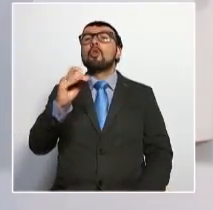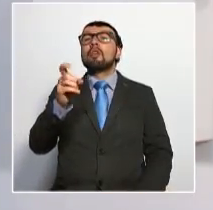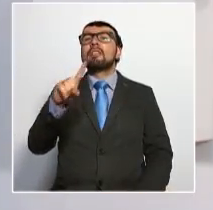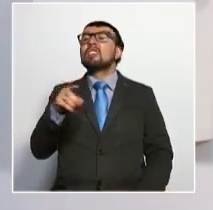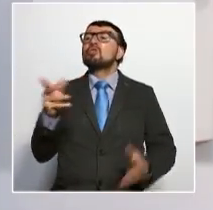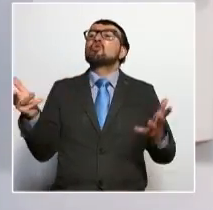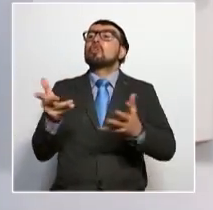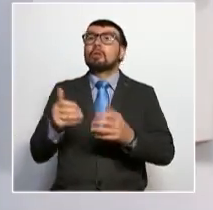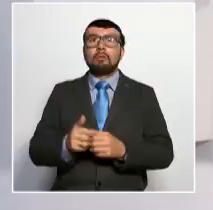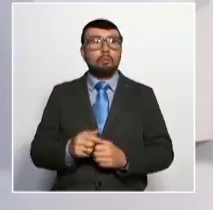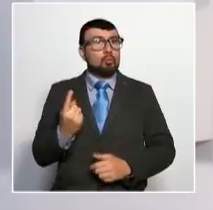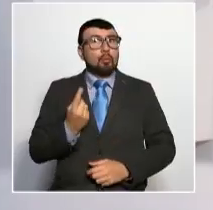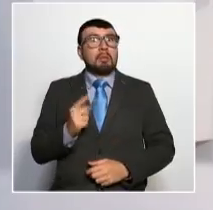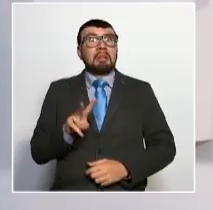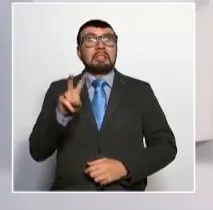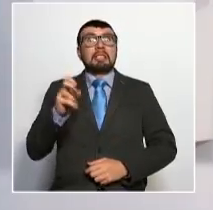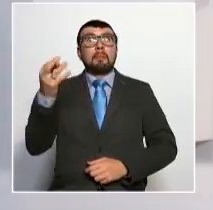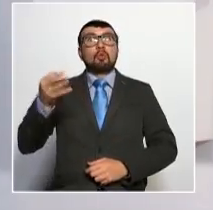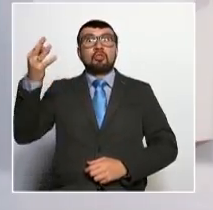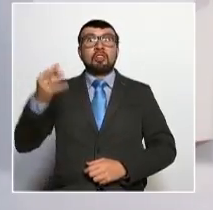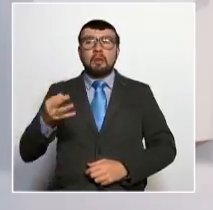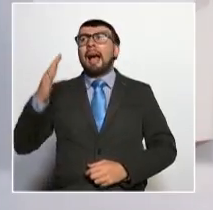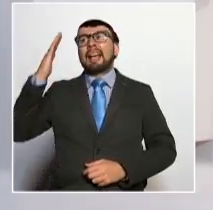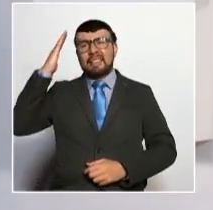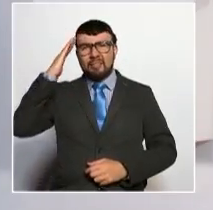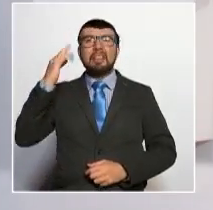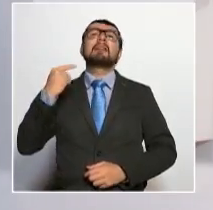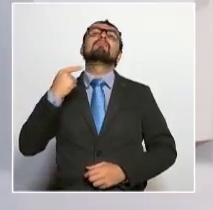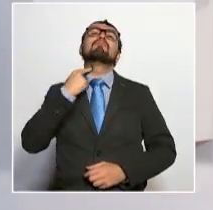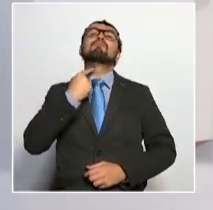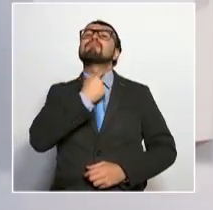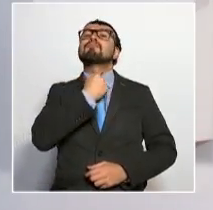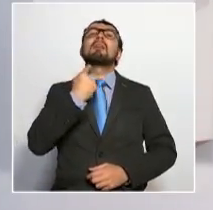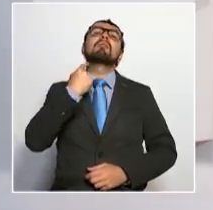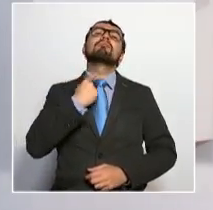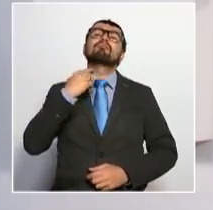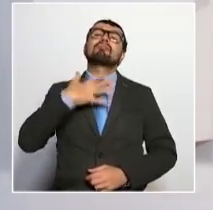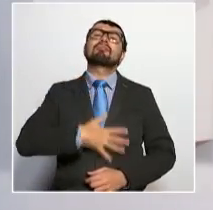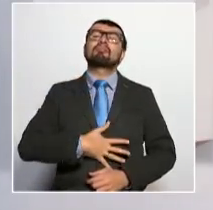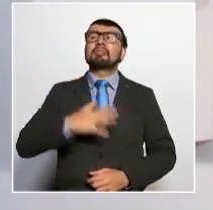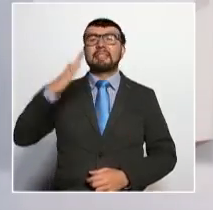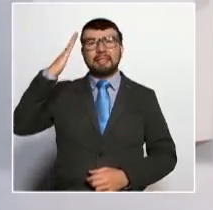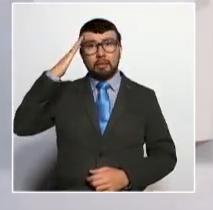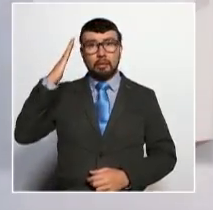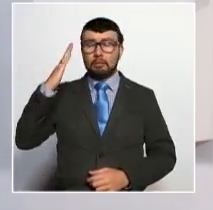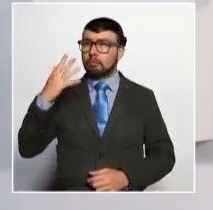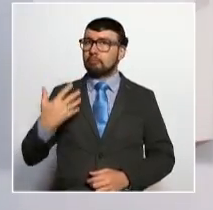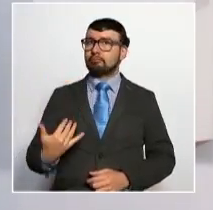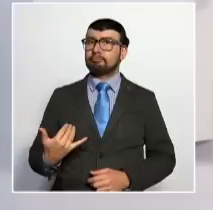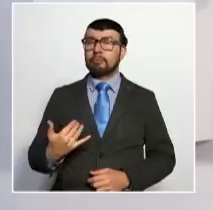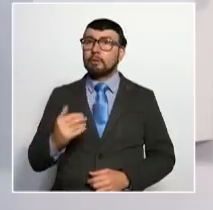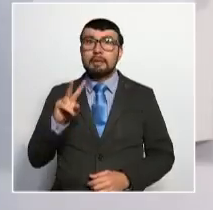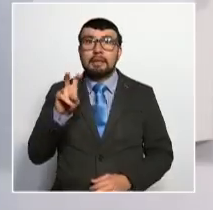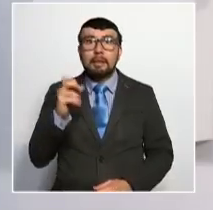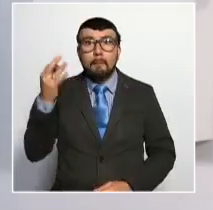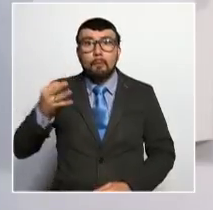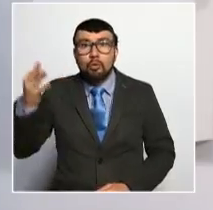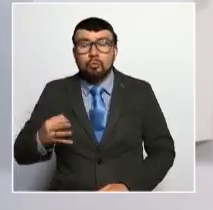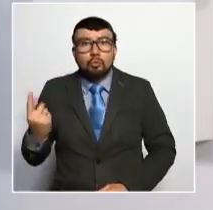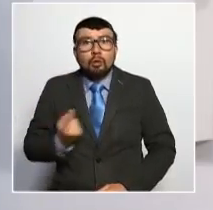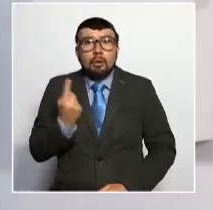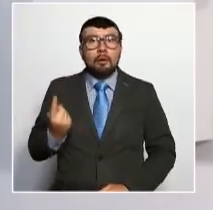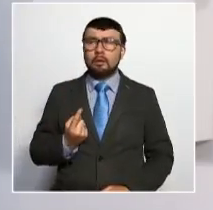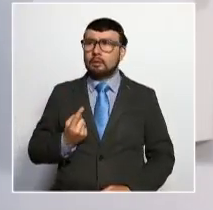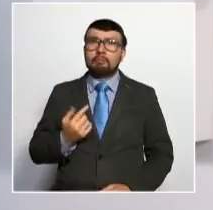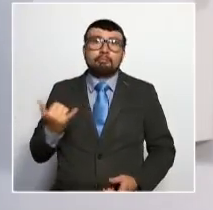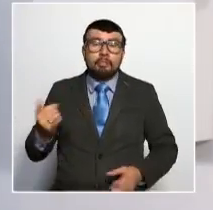los colombianos que presentaron las pruebas del ICFES sabía que la tiroides quedaba acá. Y es muy grave que no tengamos claro